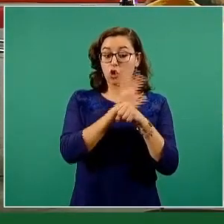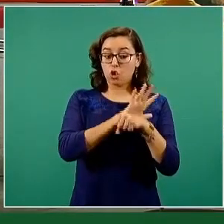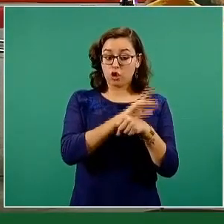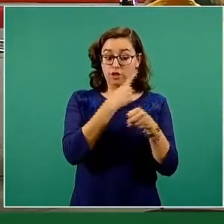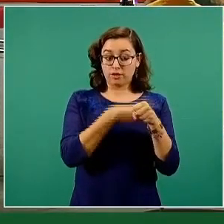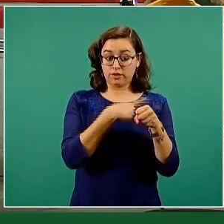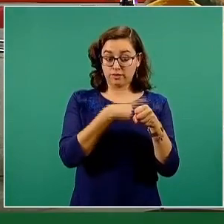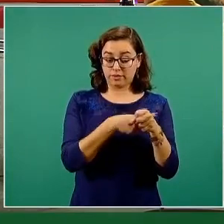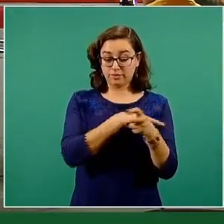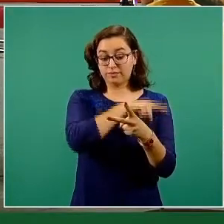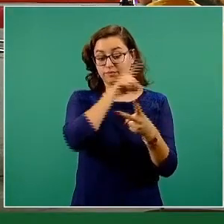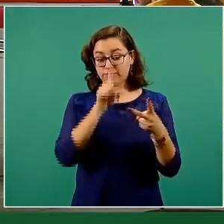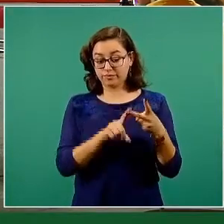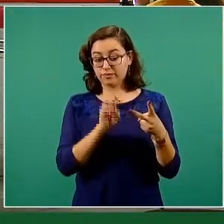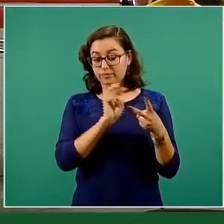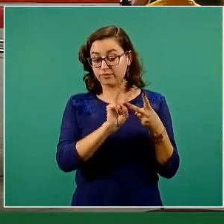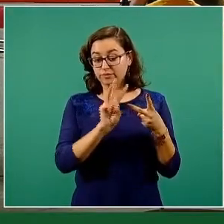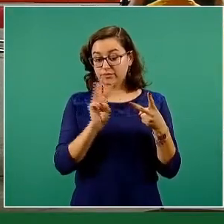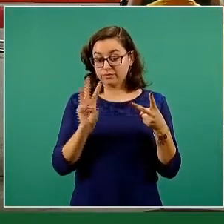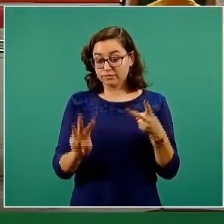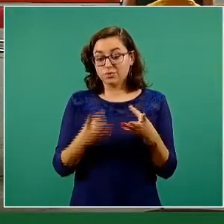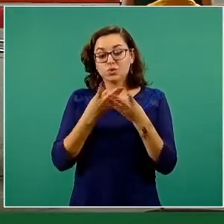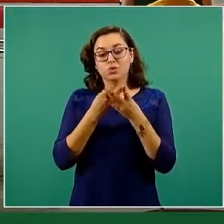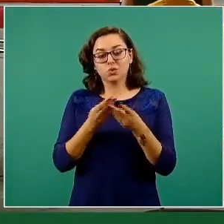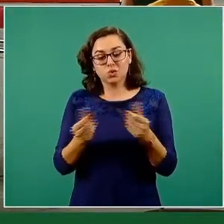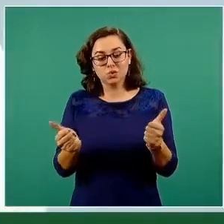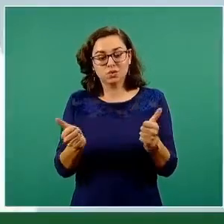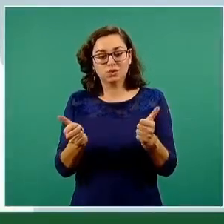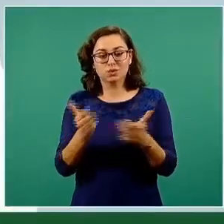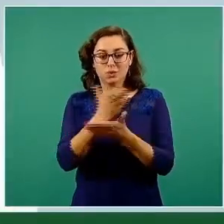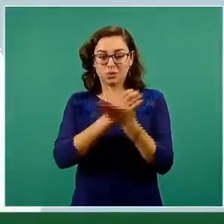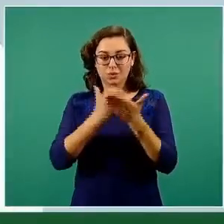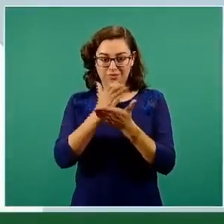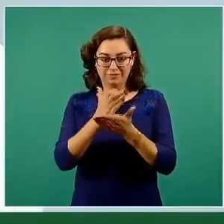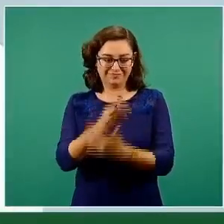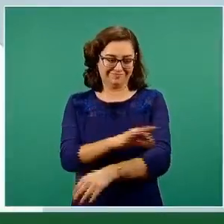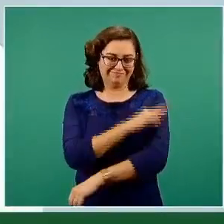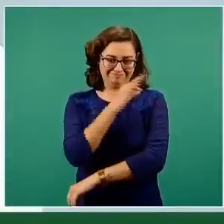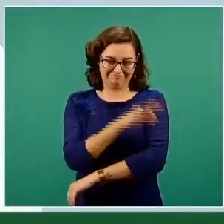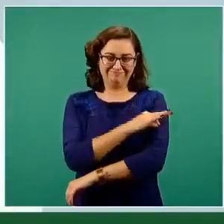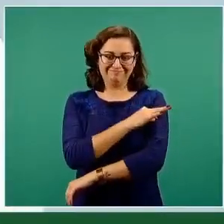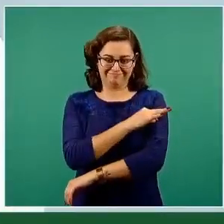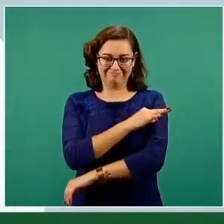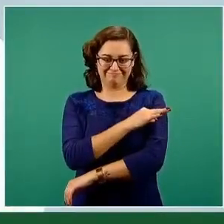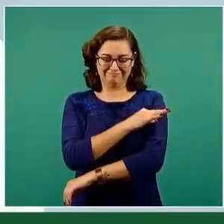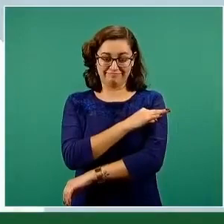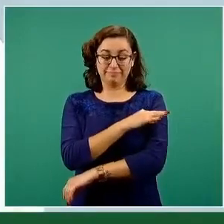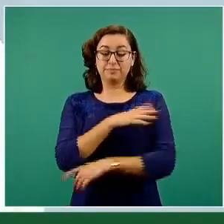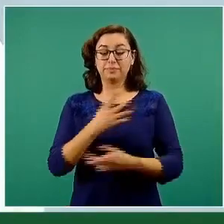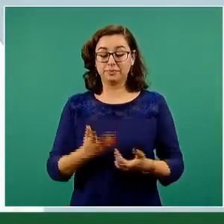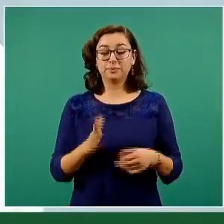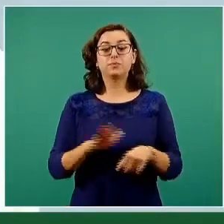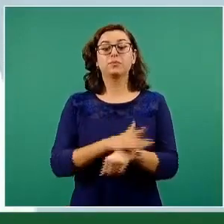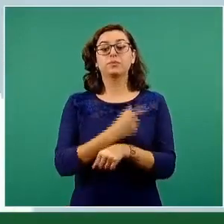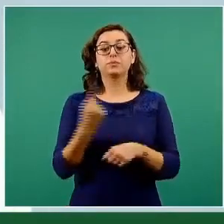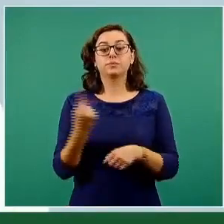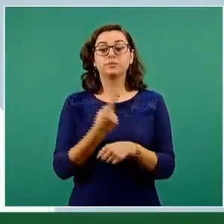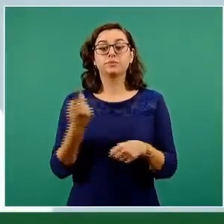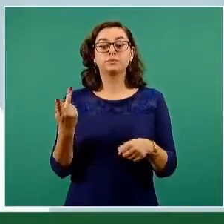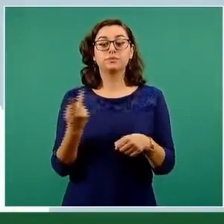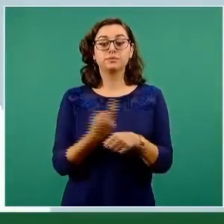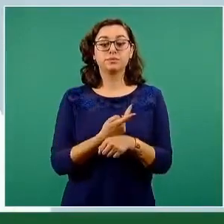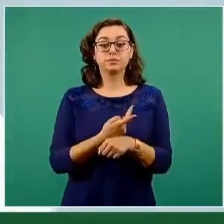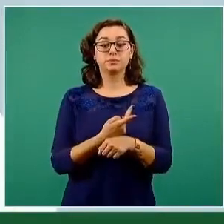la solución, la vacuna. ¿Por qué? Porque la propia enfermedad